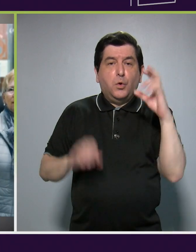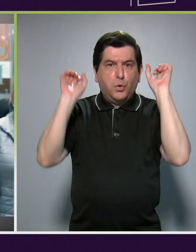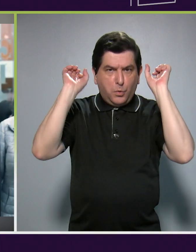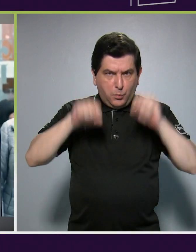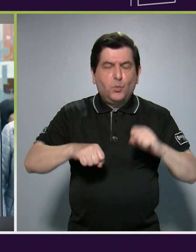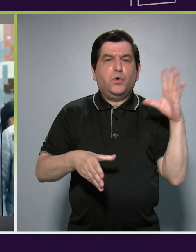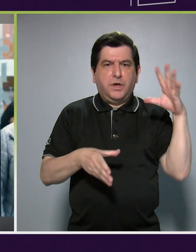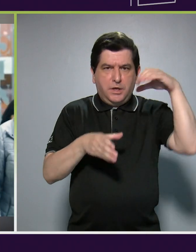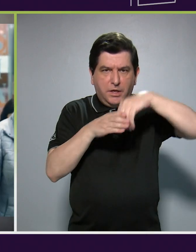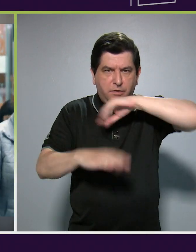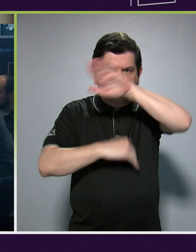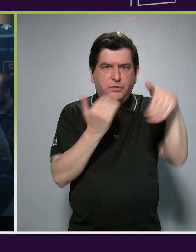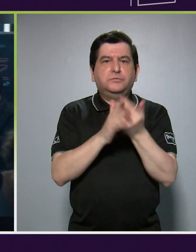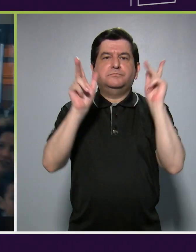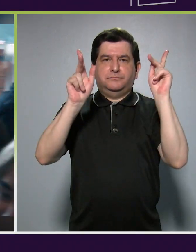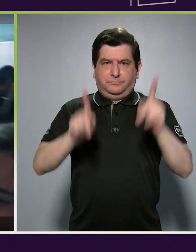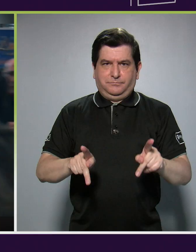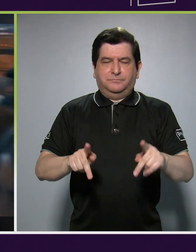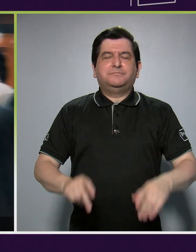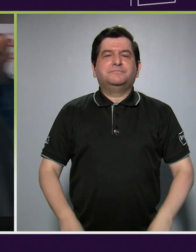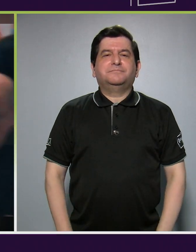más inclusiva para todos y todas.